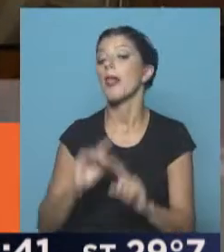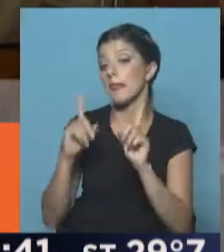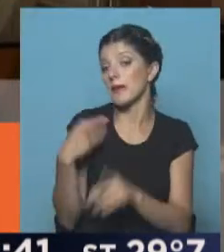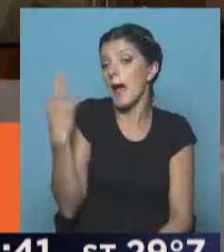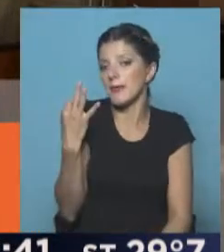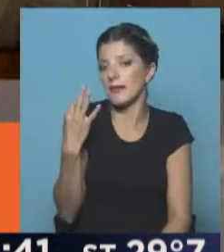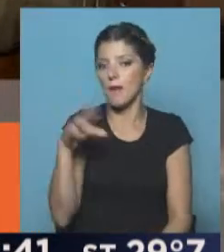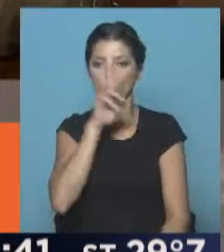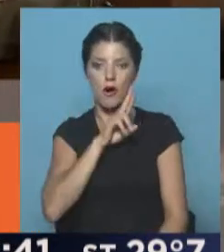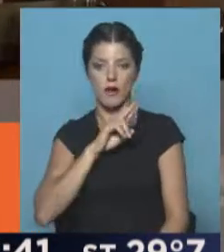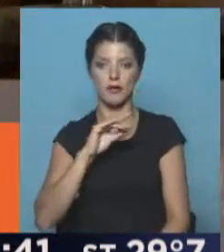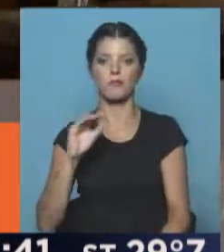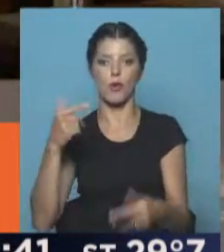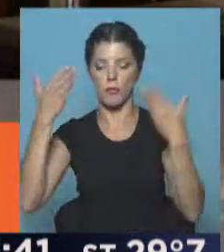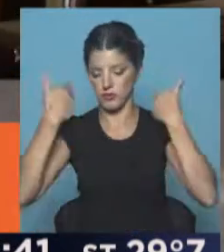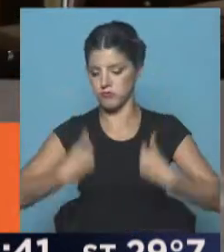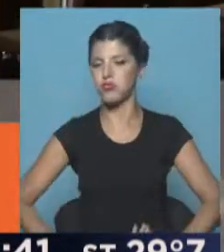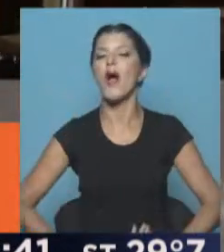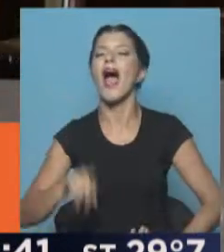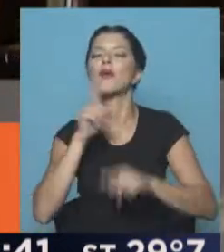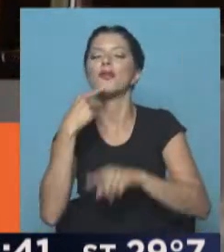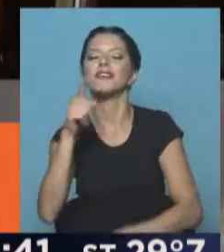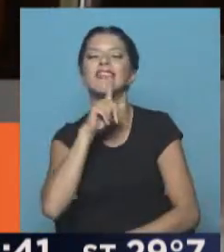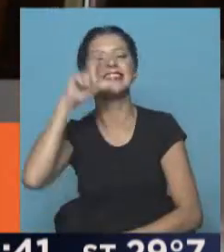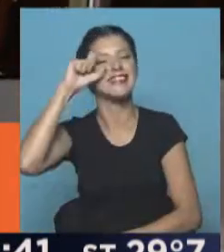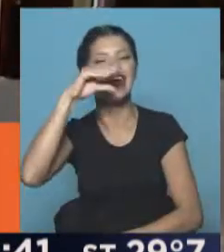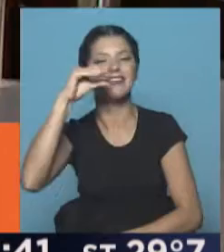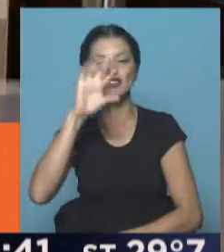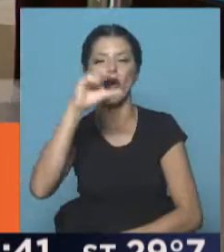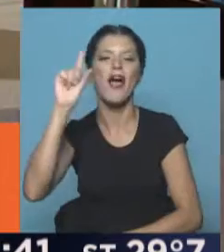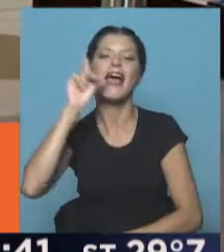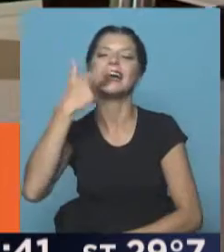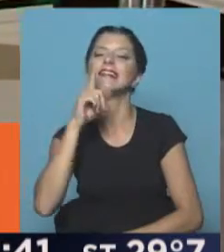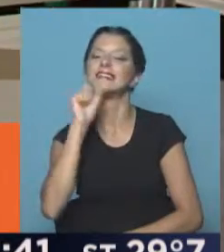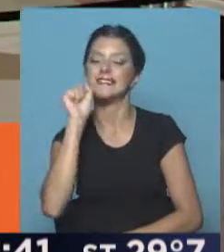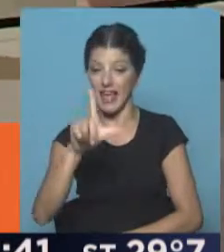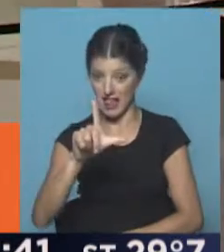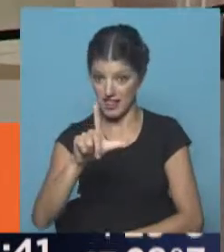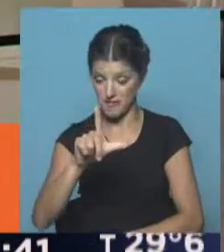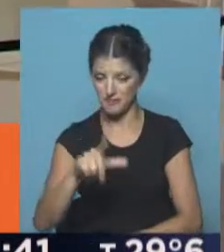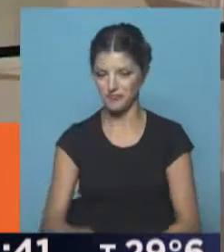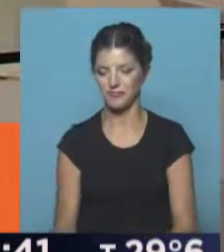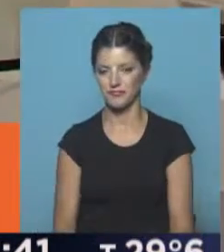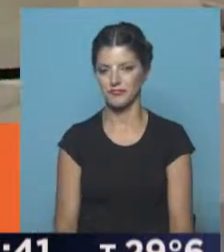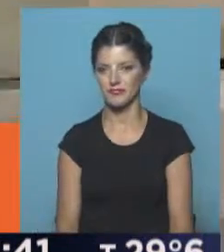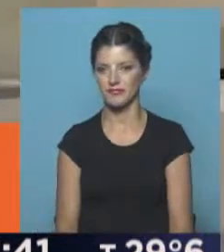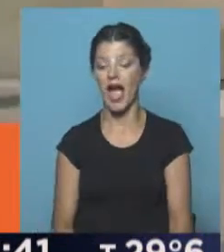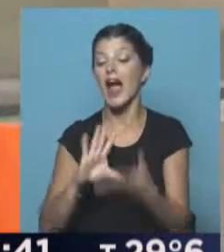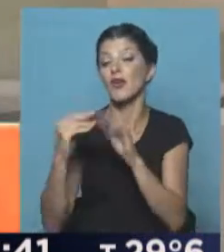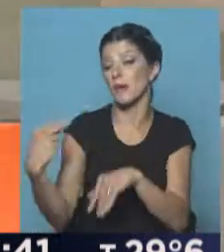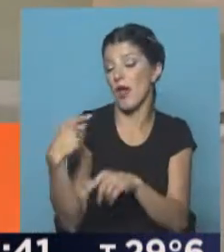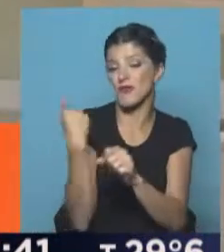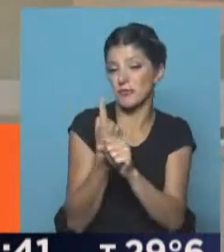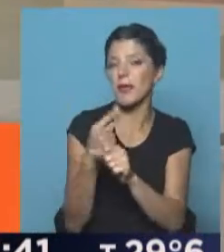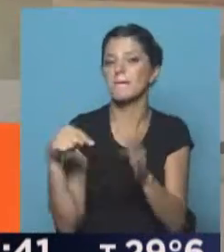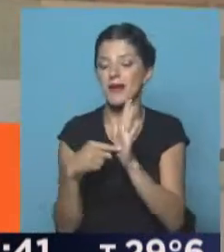nuestro propio techo de cristal, como se llama esa barrera invisible, pero por momentos infranqueable. Sin embargo, uno esto